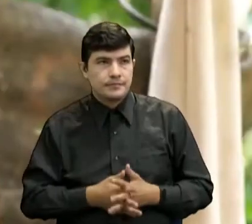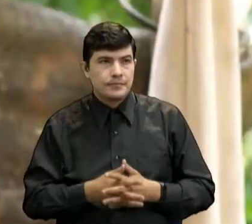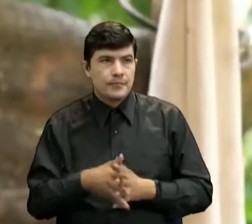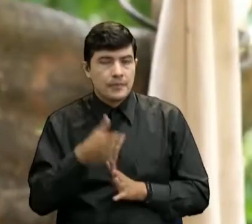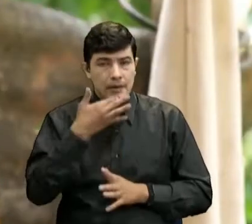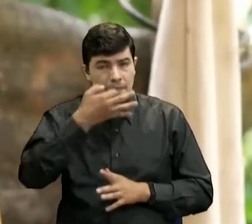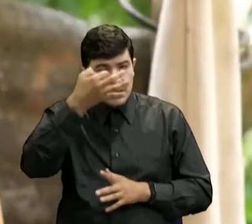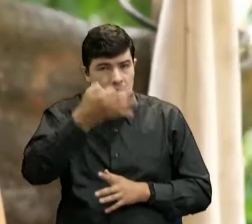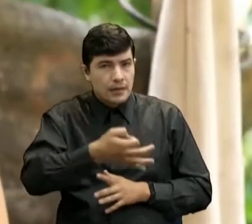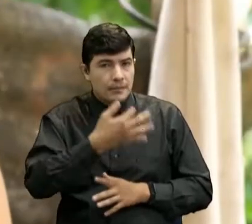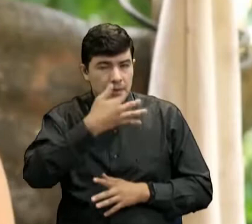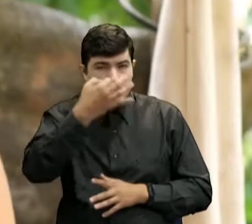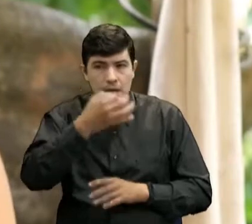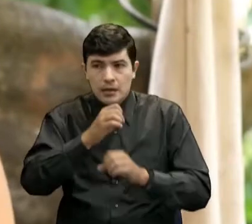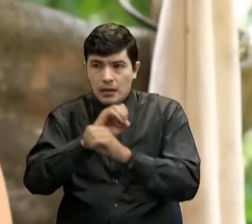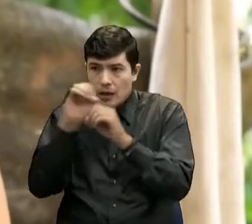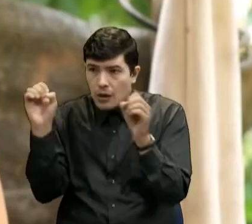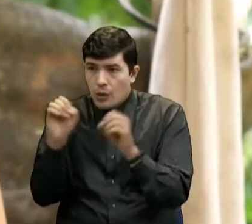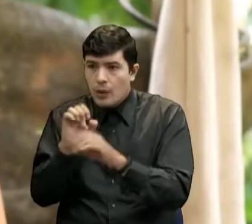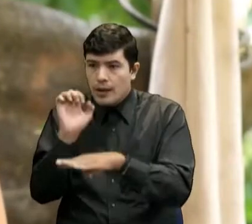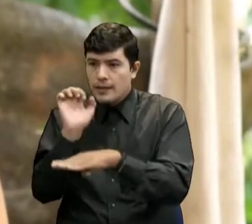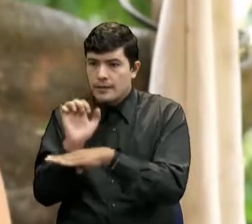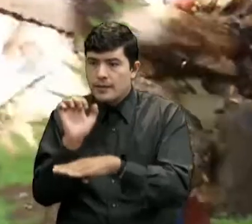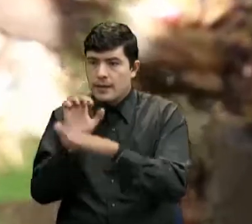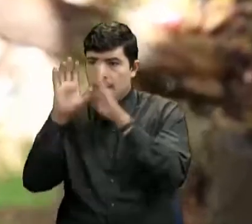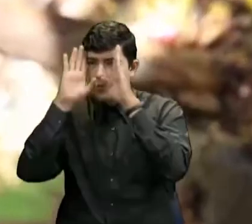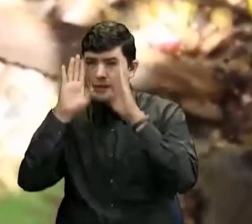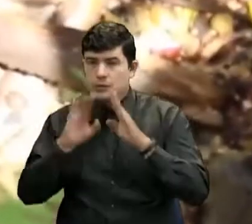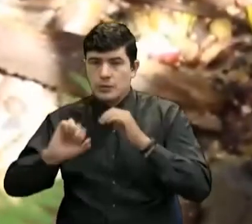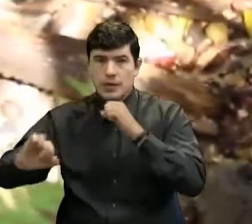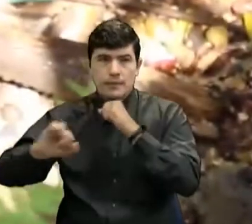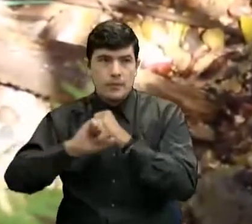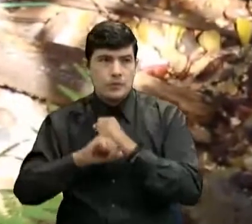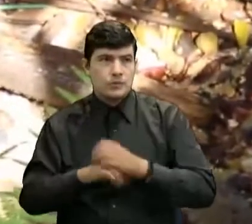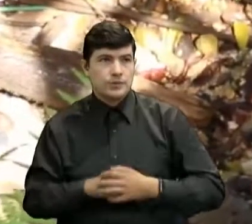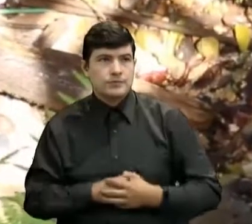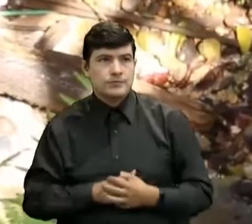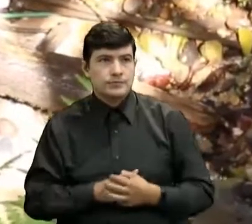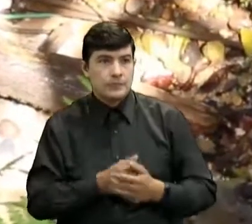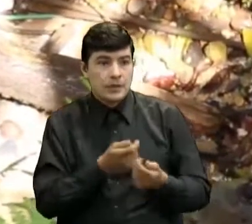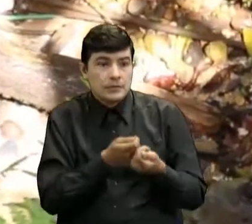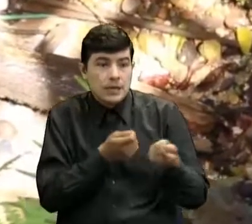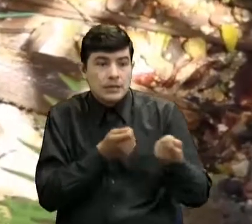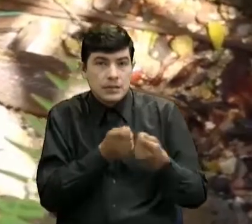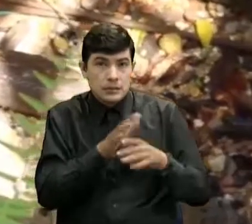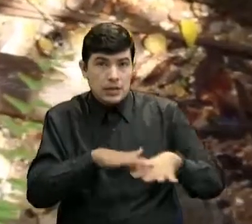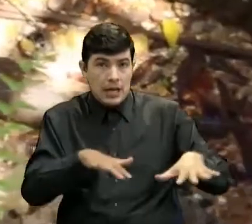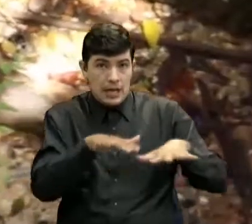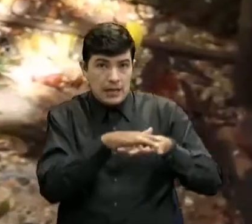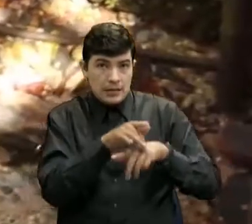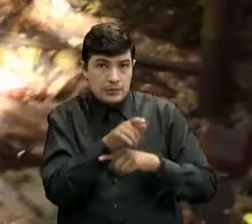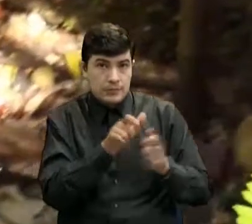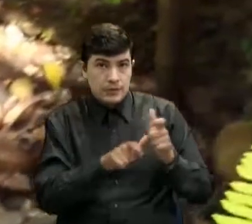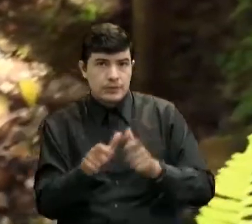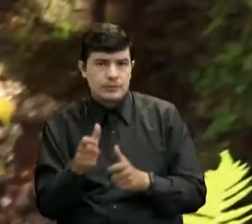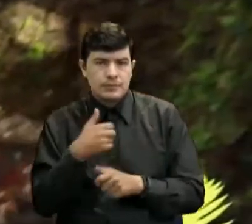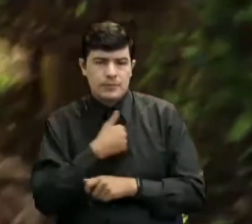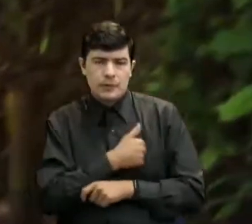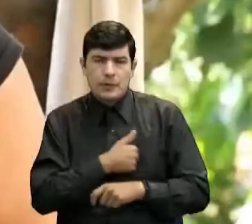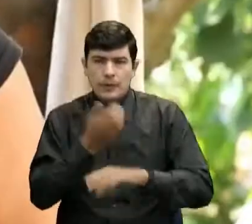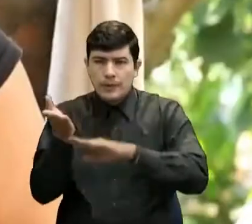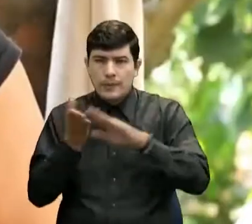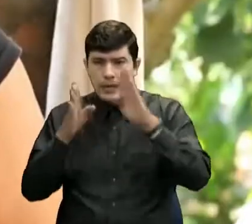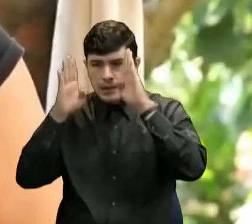la verdad que o sea ninguna entidad nos nos ha prestado el servicio los designios del sector hacen un llamado para que le solucionen el problema